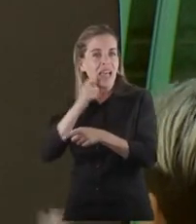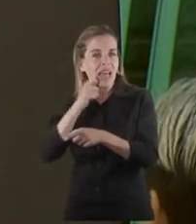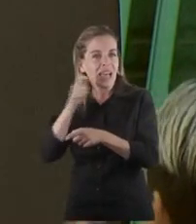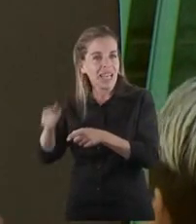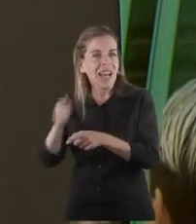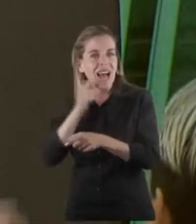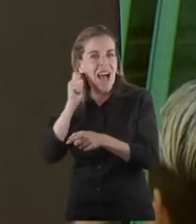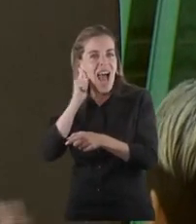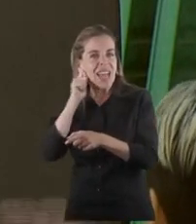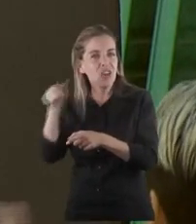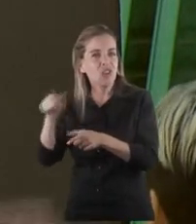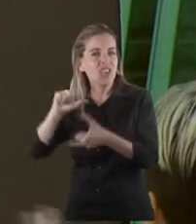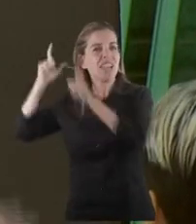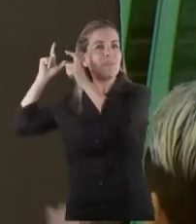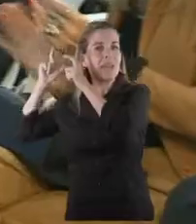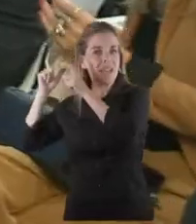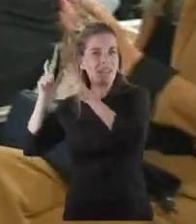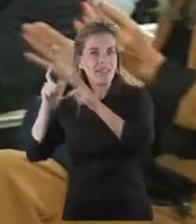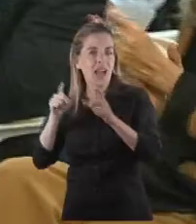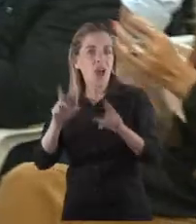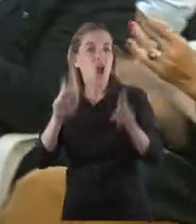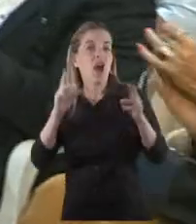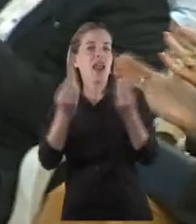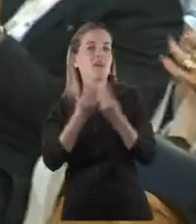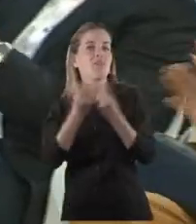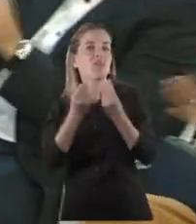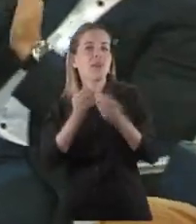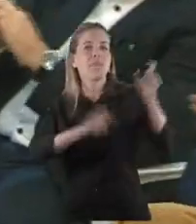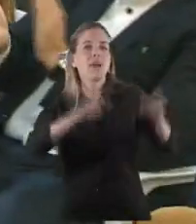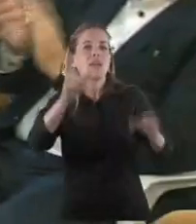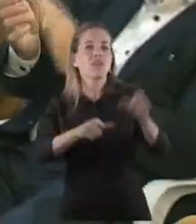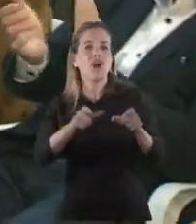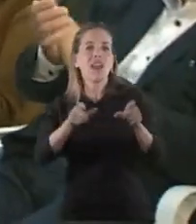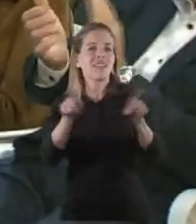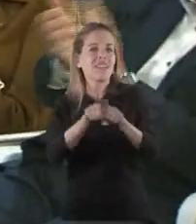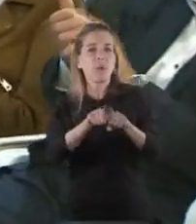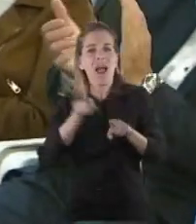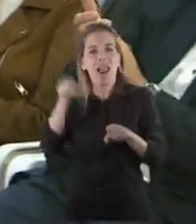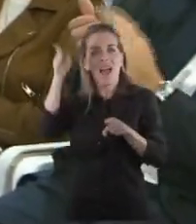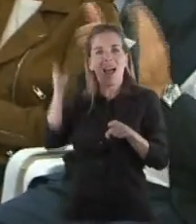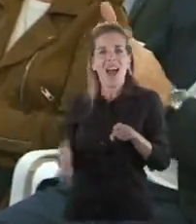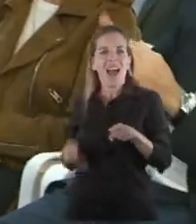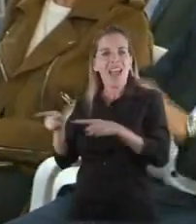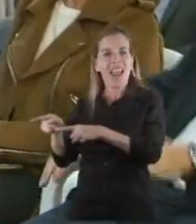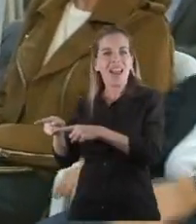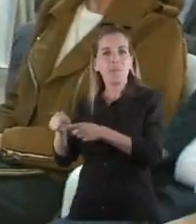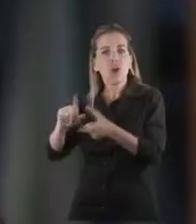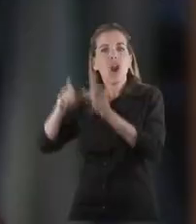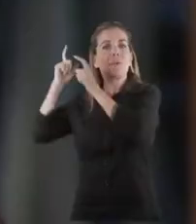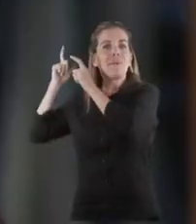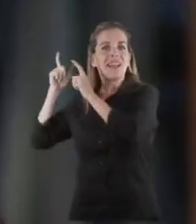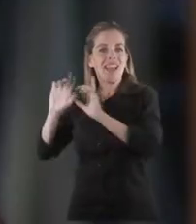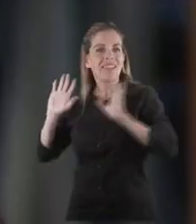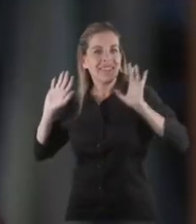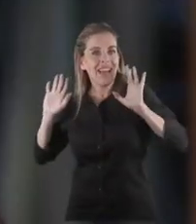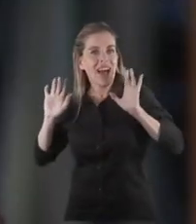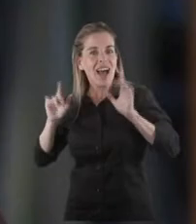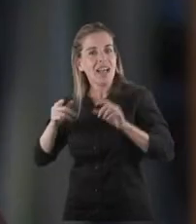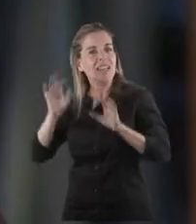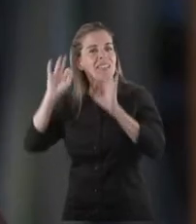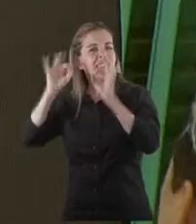Entonces, ¿cuántos problemas industriales tendríamos solucionados? Y yo, cuando hablo de Orlando, lo